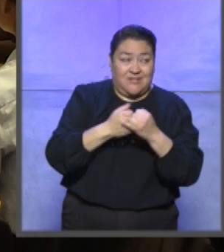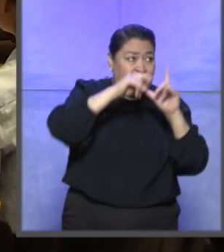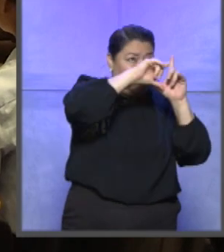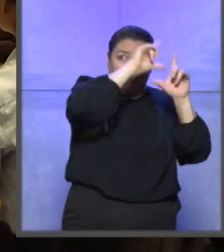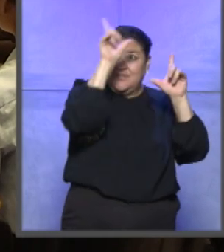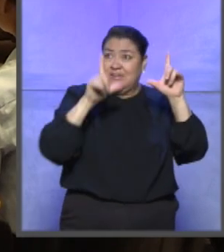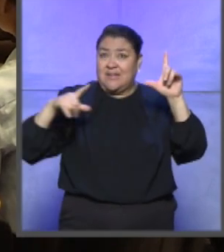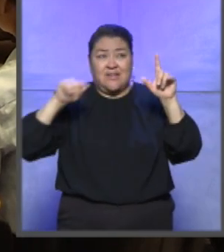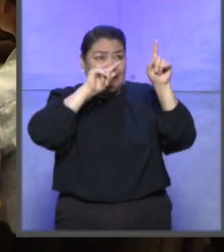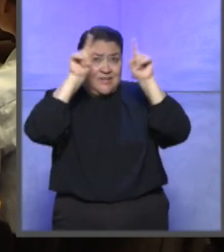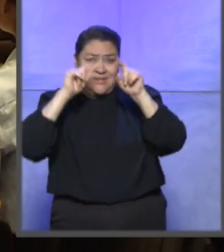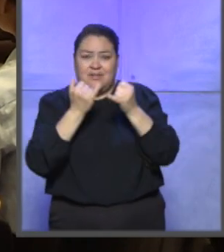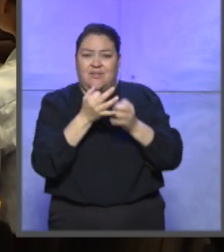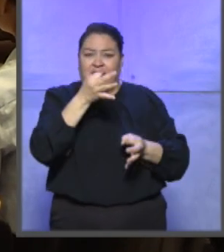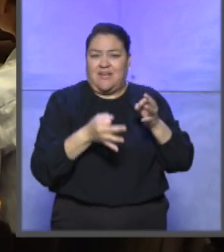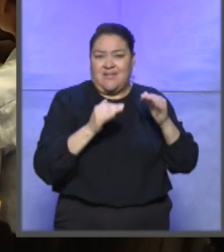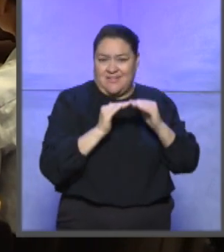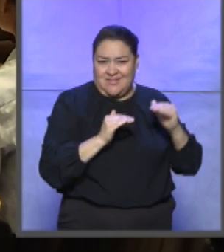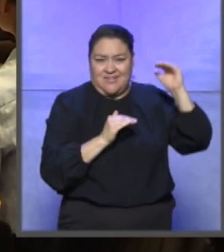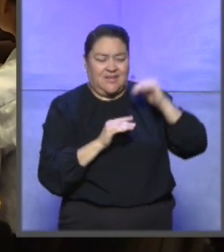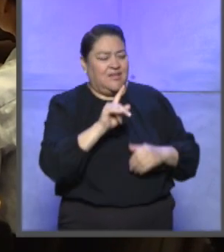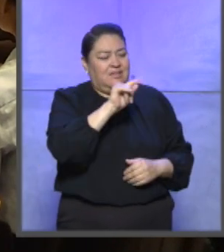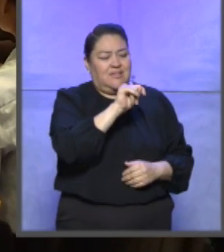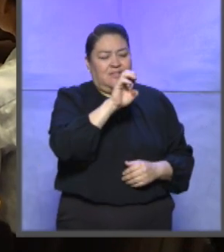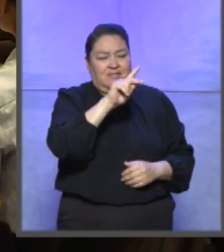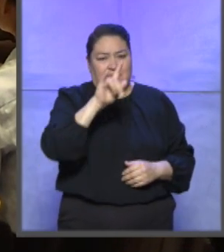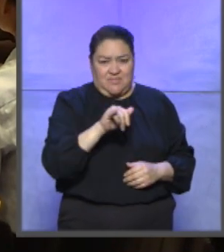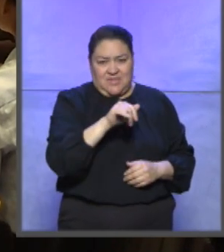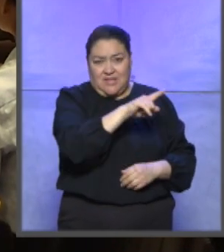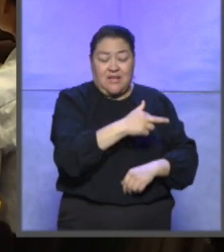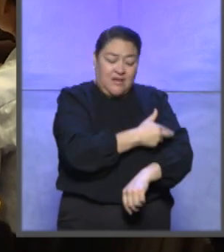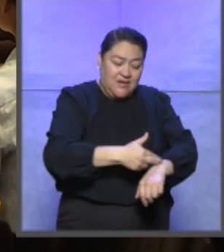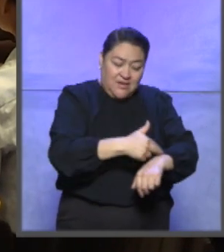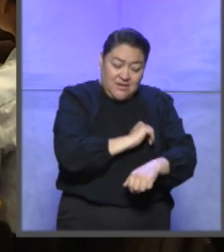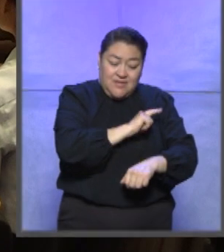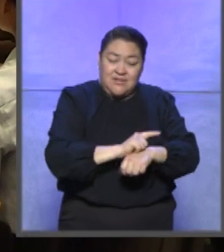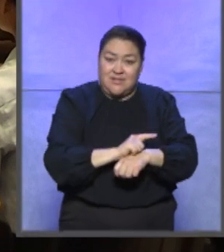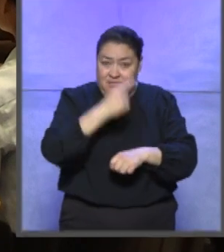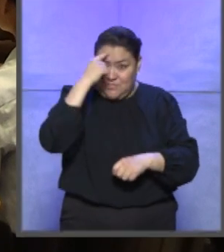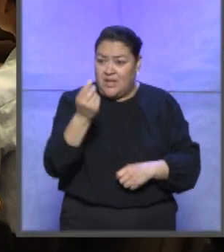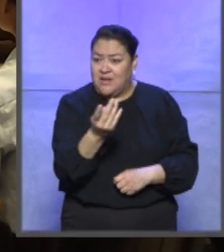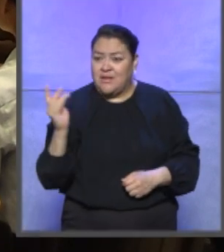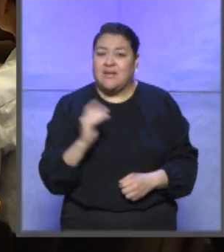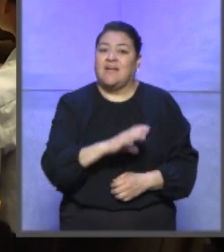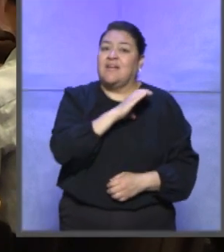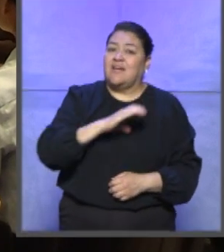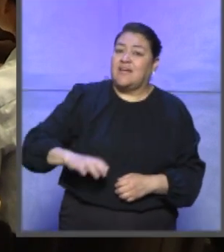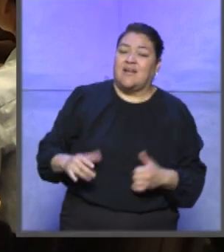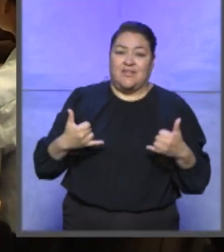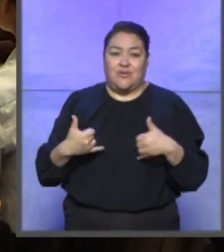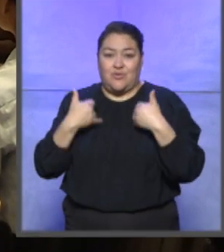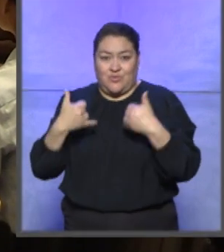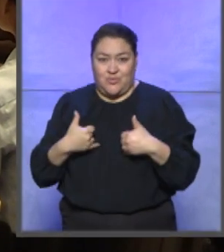todo el país y, por supuesto, del Tribunal Electoral del Poder Judicial de la Federación a través de las acciones afirmativas para la postulación de las